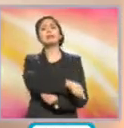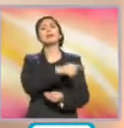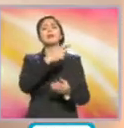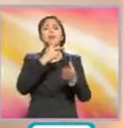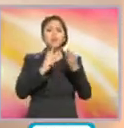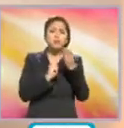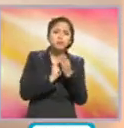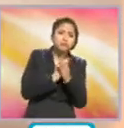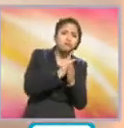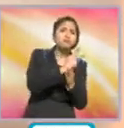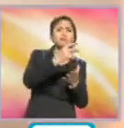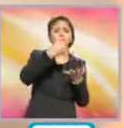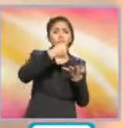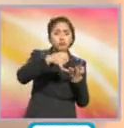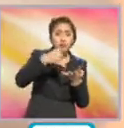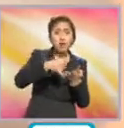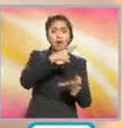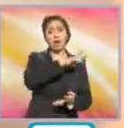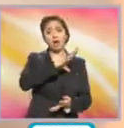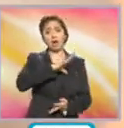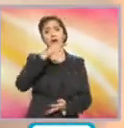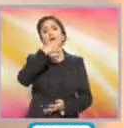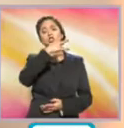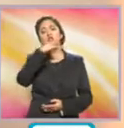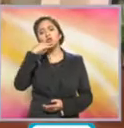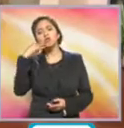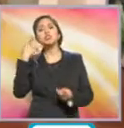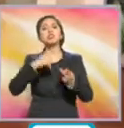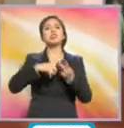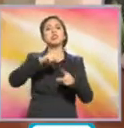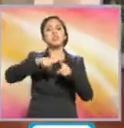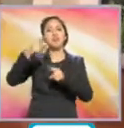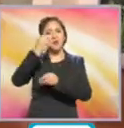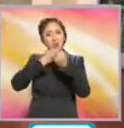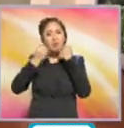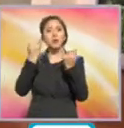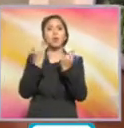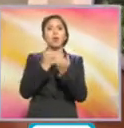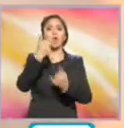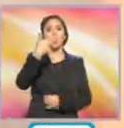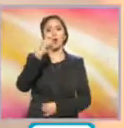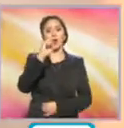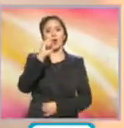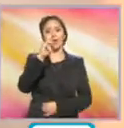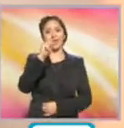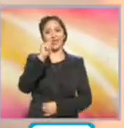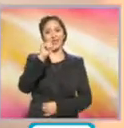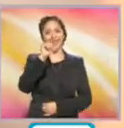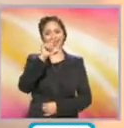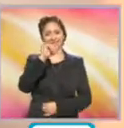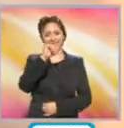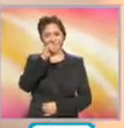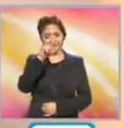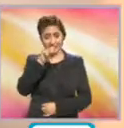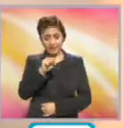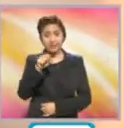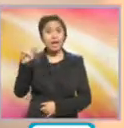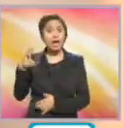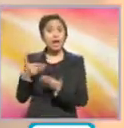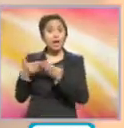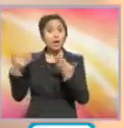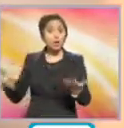plantar un girasol de un arreglo, las semillas, sale un girasol hermoso y entonces